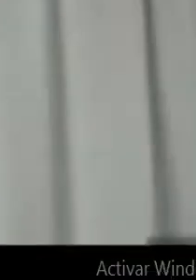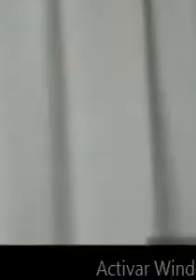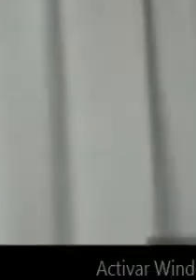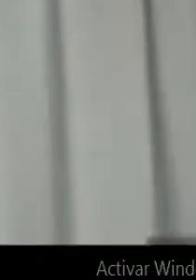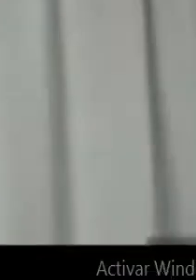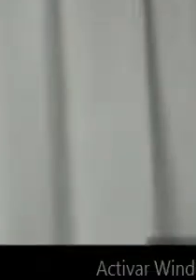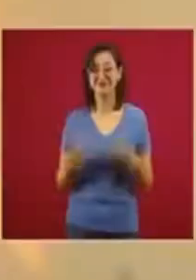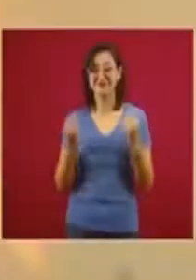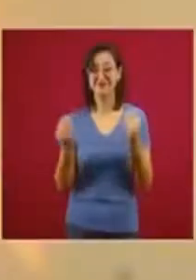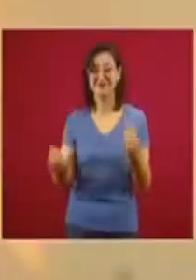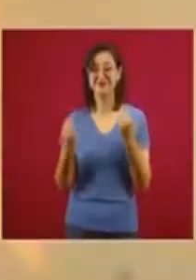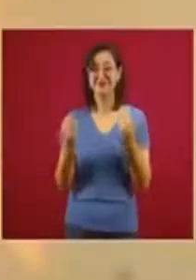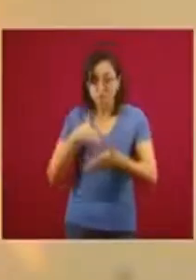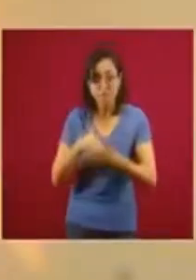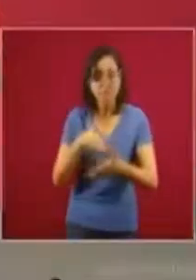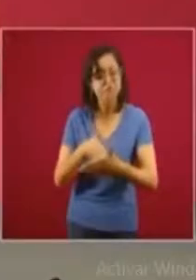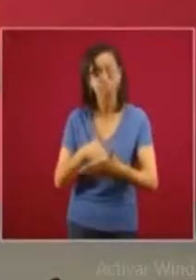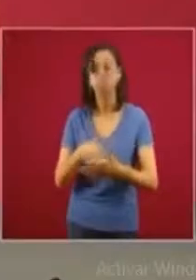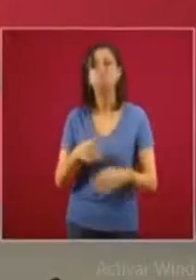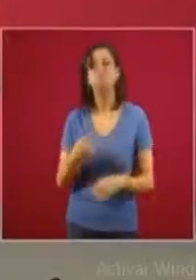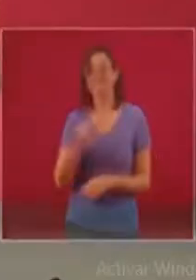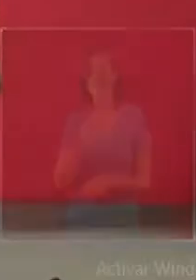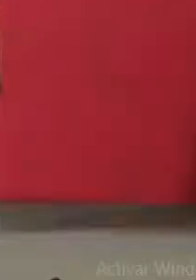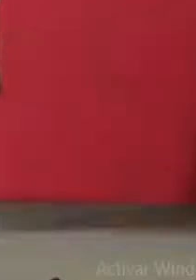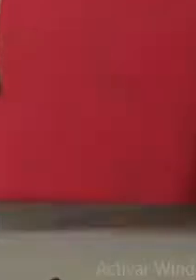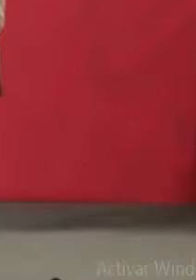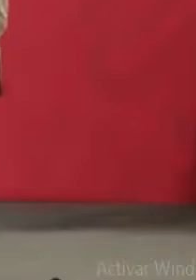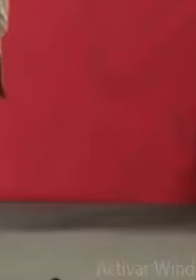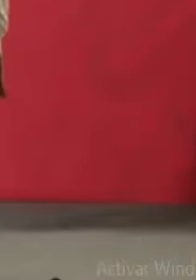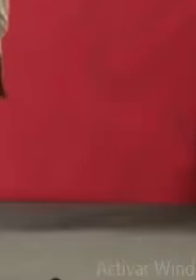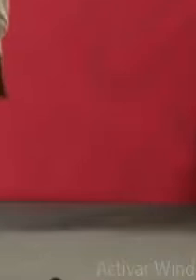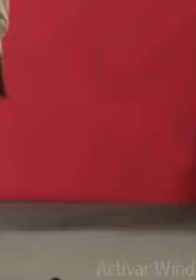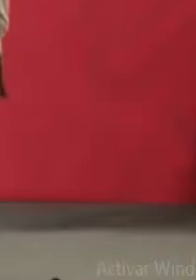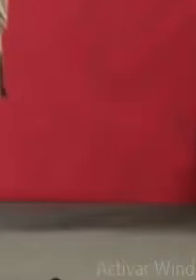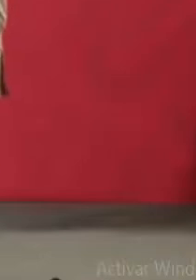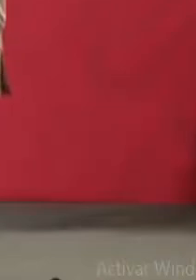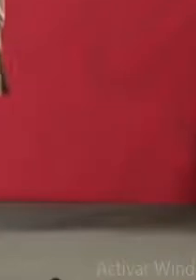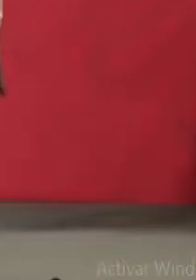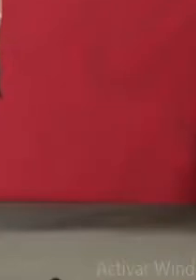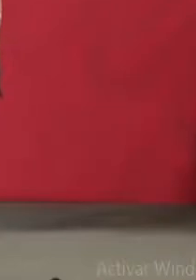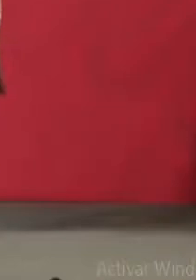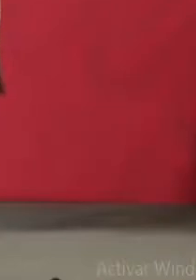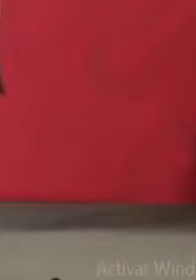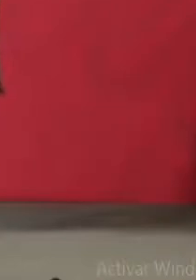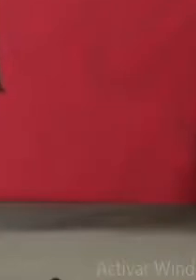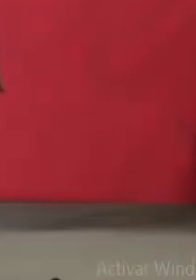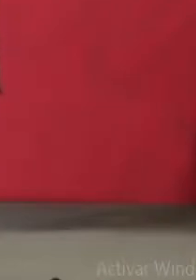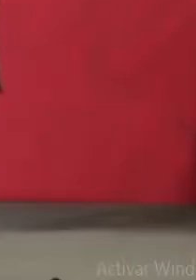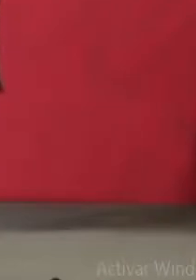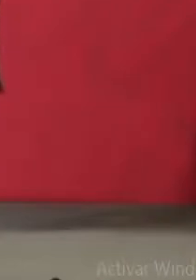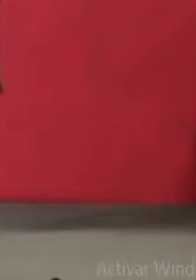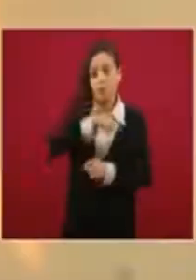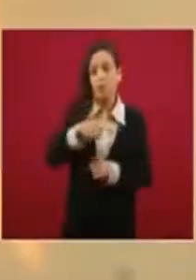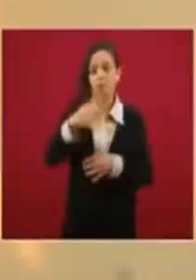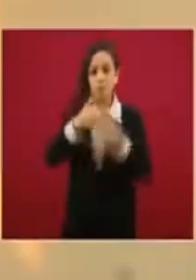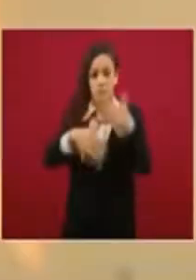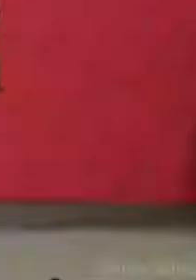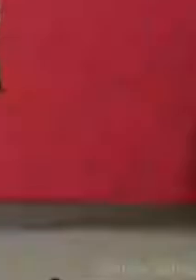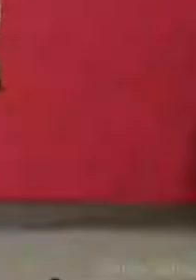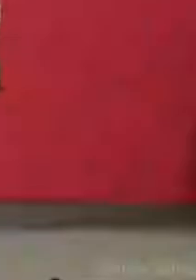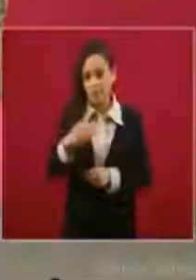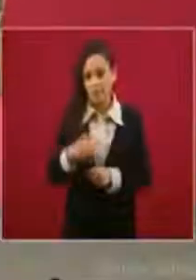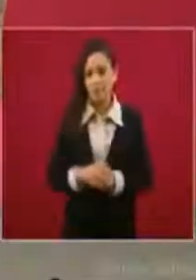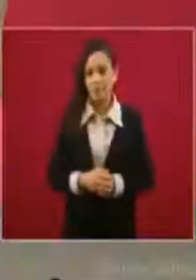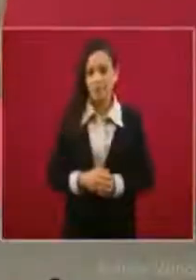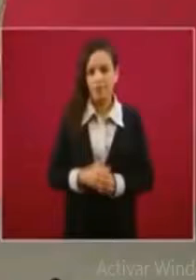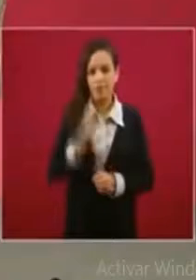Eso sería todo, gracias. Gracias, tienes toda la razón. ¿Cómo te pueden entender si usan el cubrebocas? Tú no les vas a entender. Sencillamente,